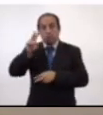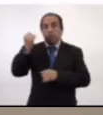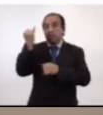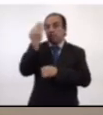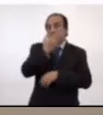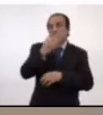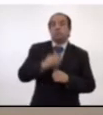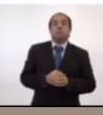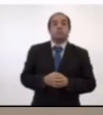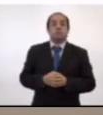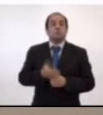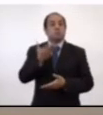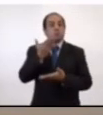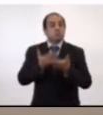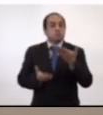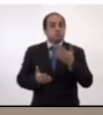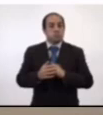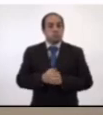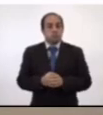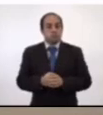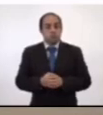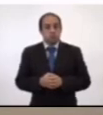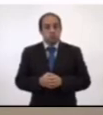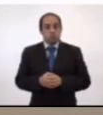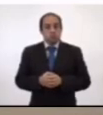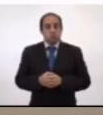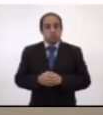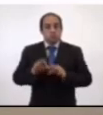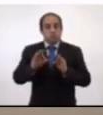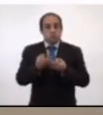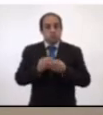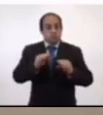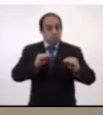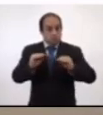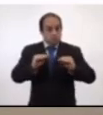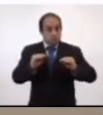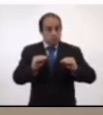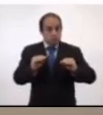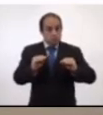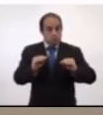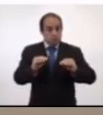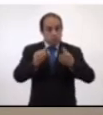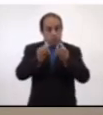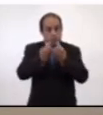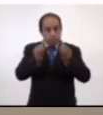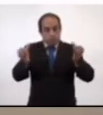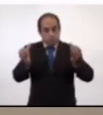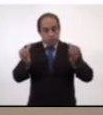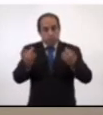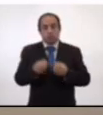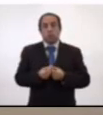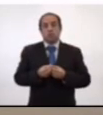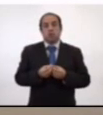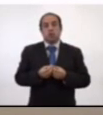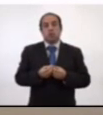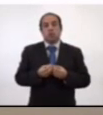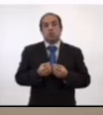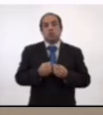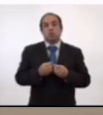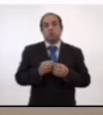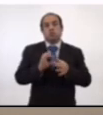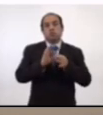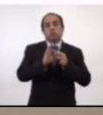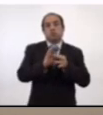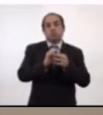imágenes, ahora la manera como se va a mover es la losa junto con las traves.